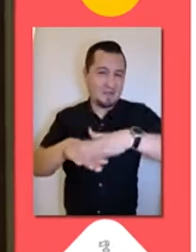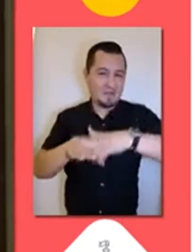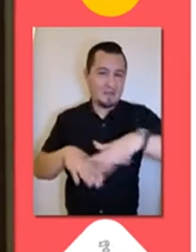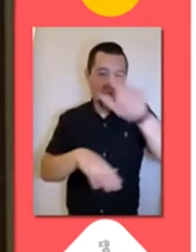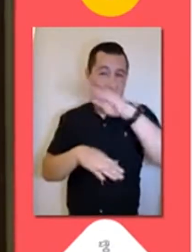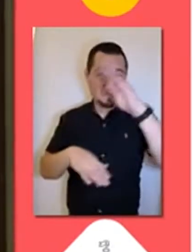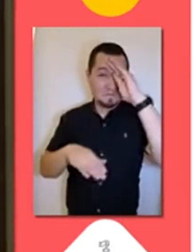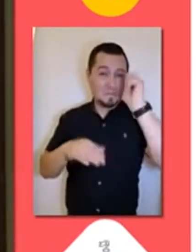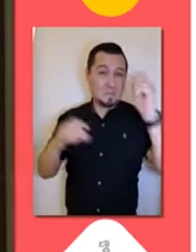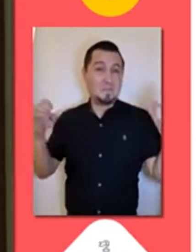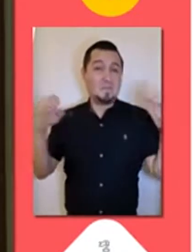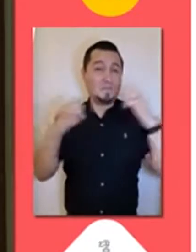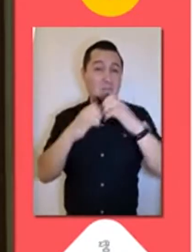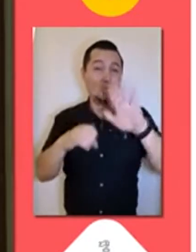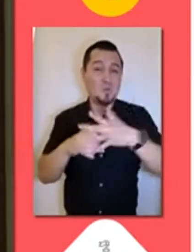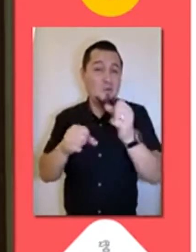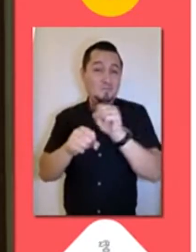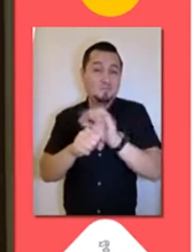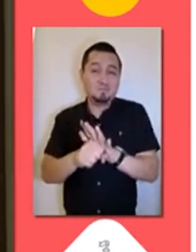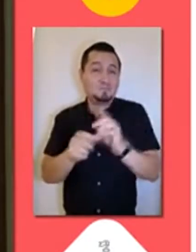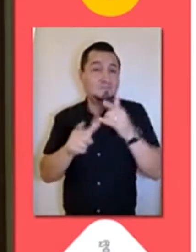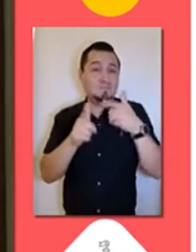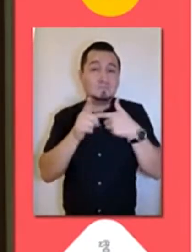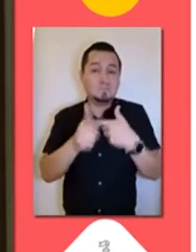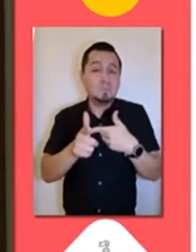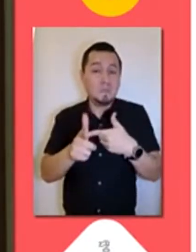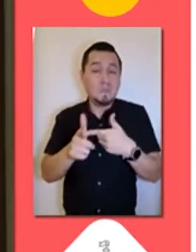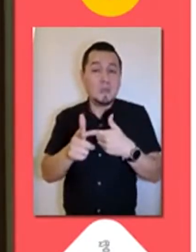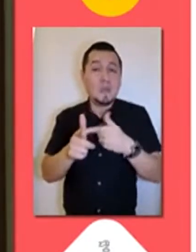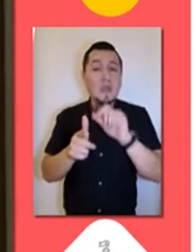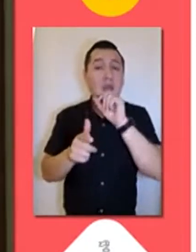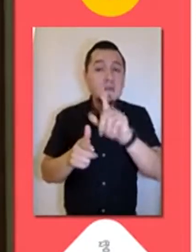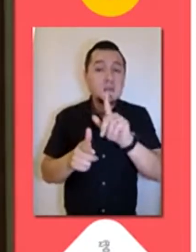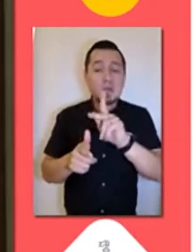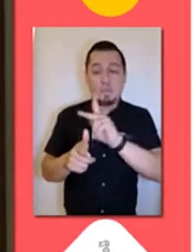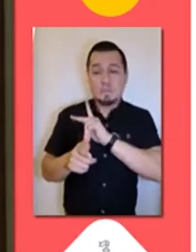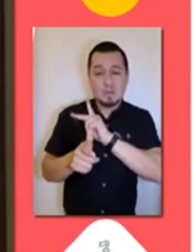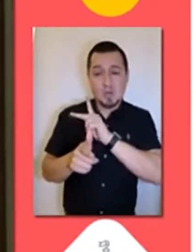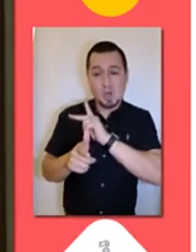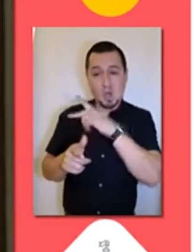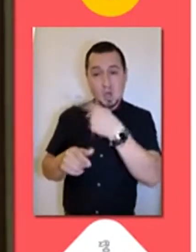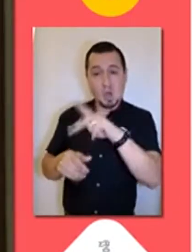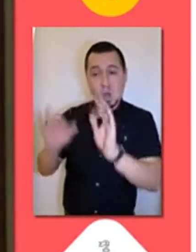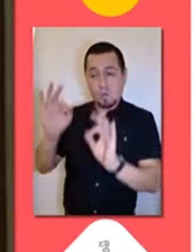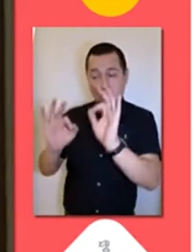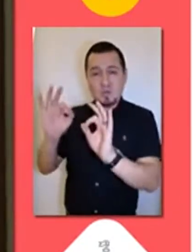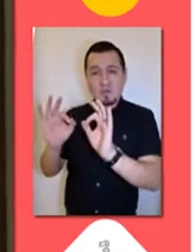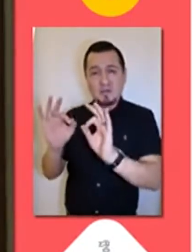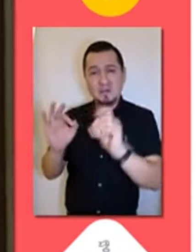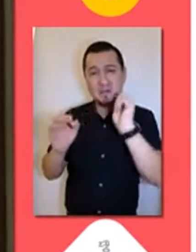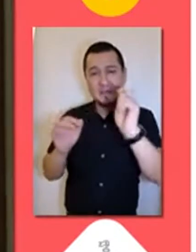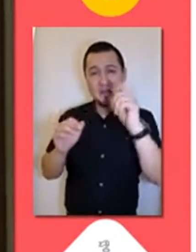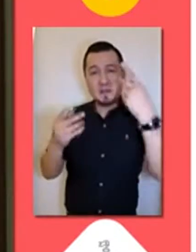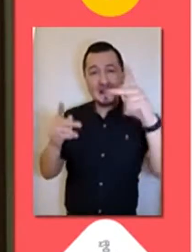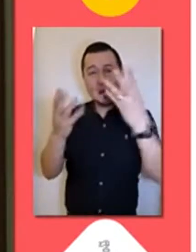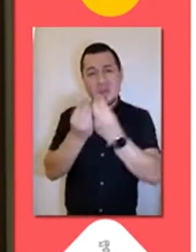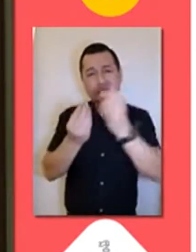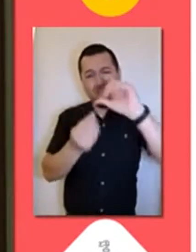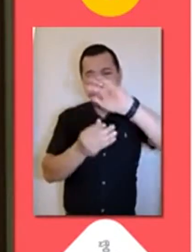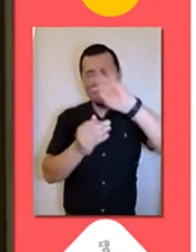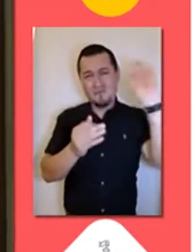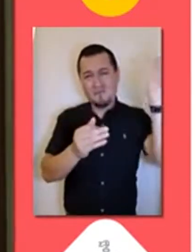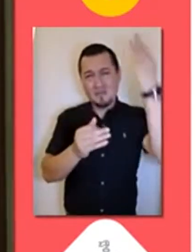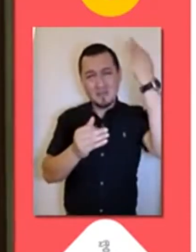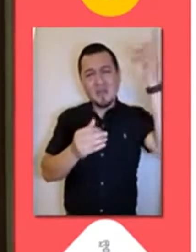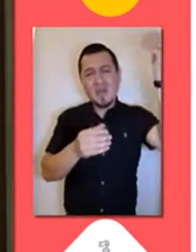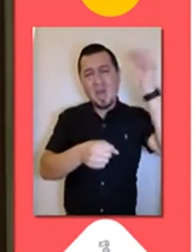emergencia sanitaria, Jalisco va a construir su indicador específico, más allá del semáforo nacional,